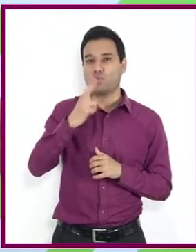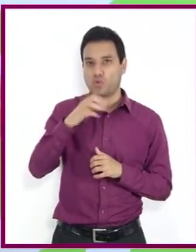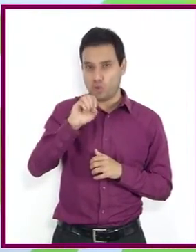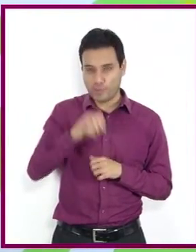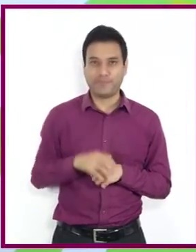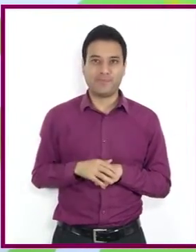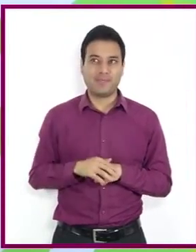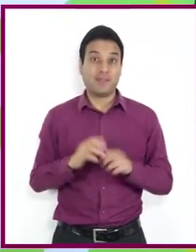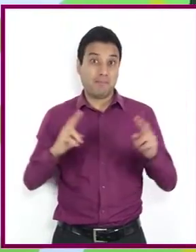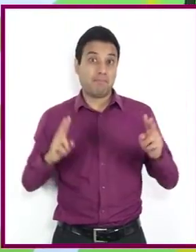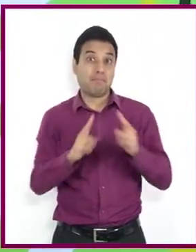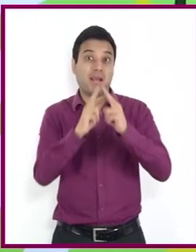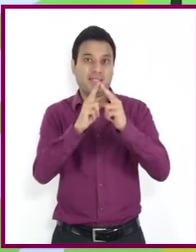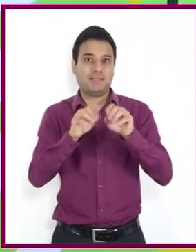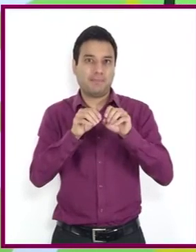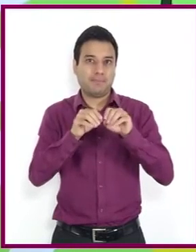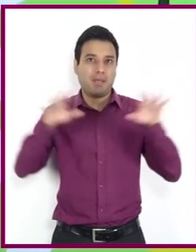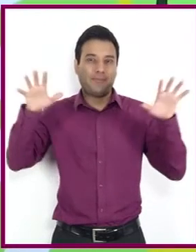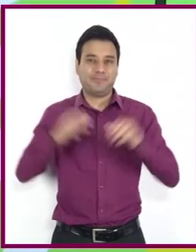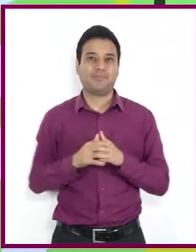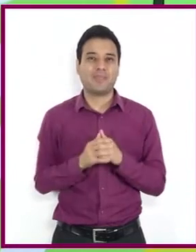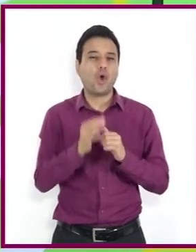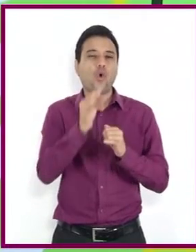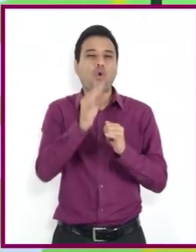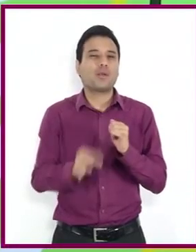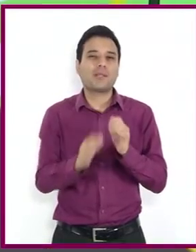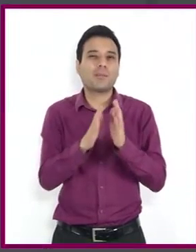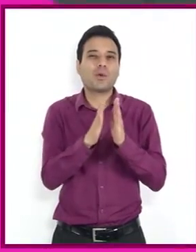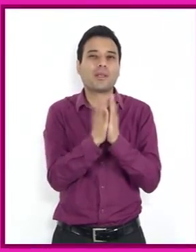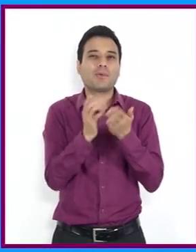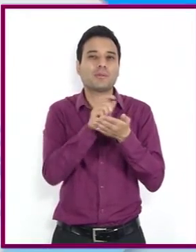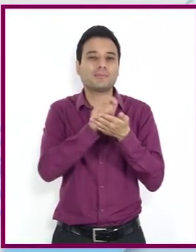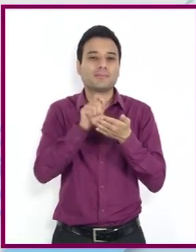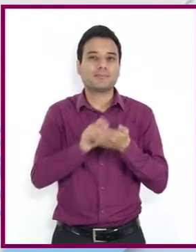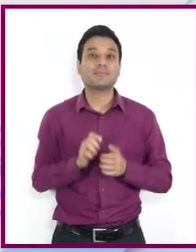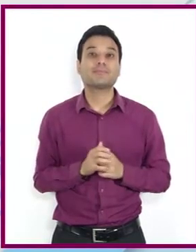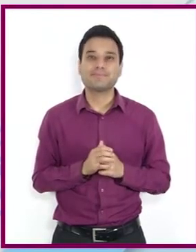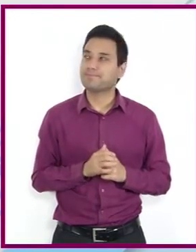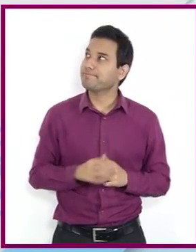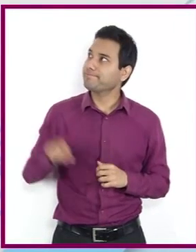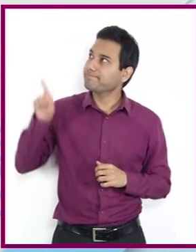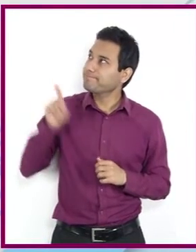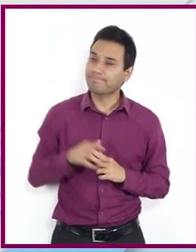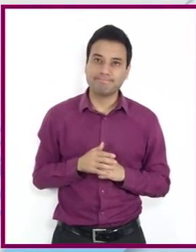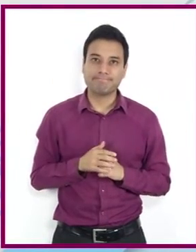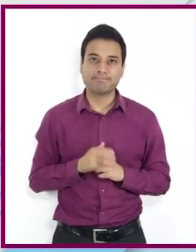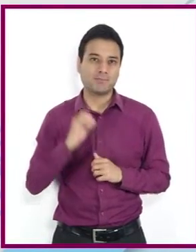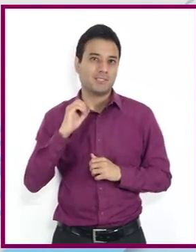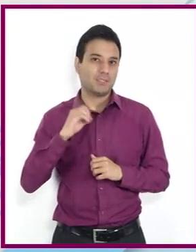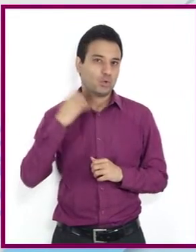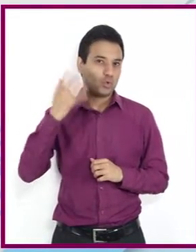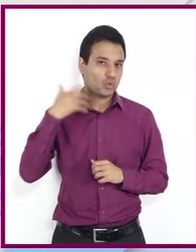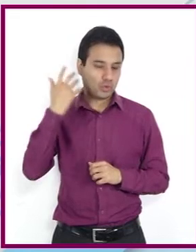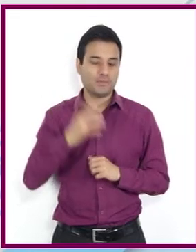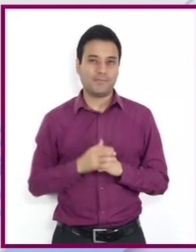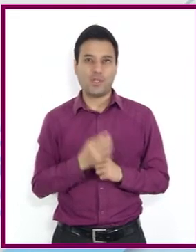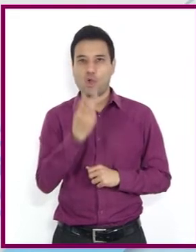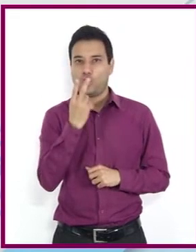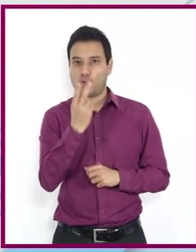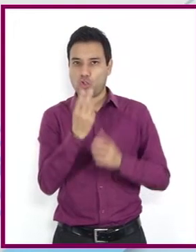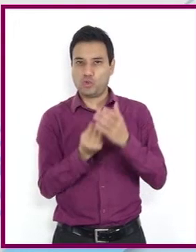latina. El último libro que escribiría Galileo sería Discursos sobre dos nuevas